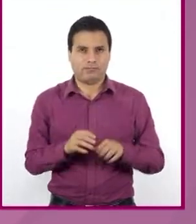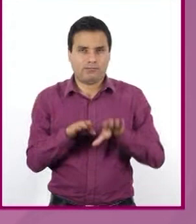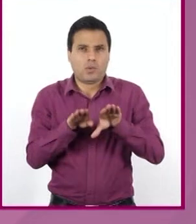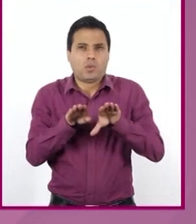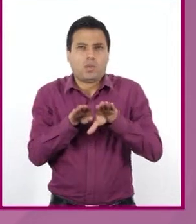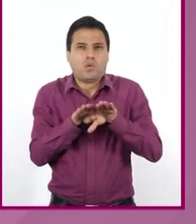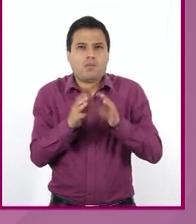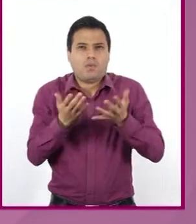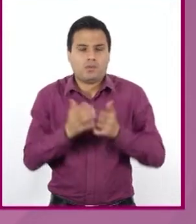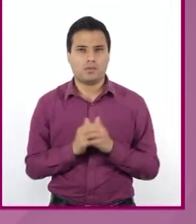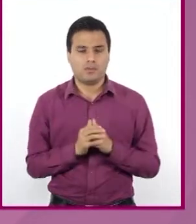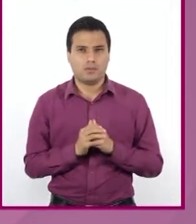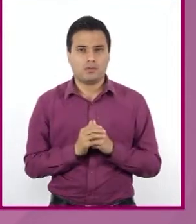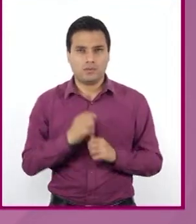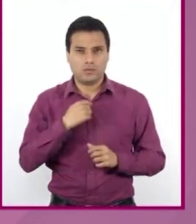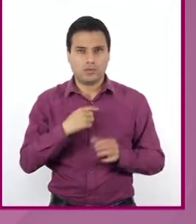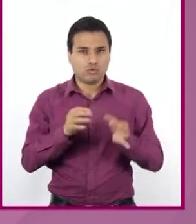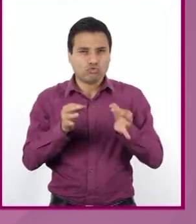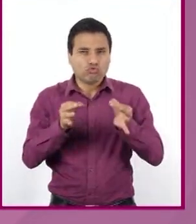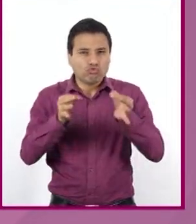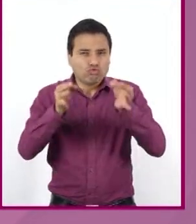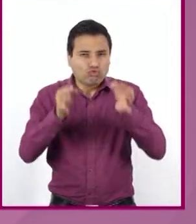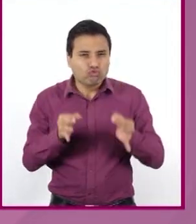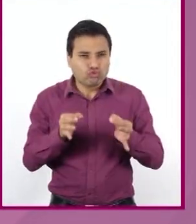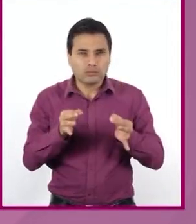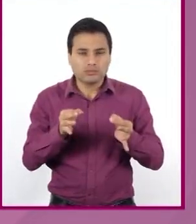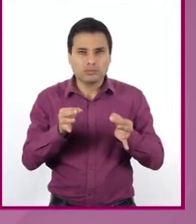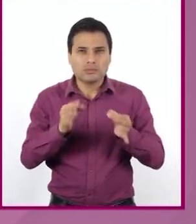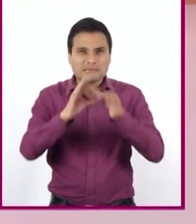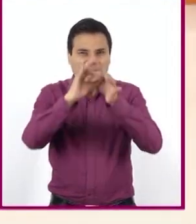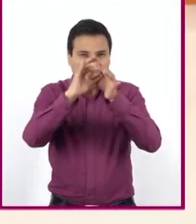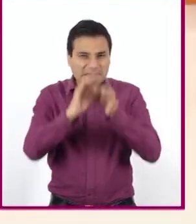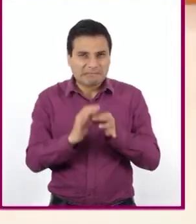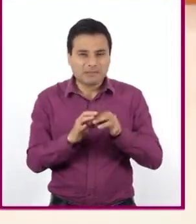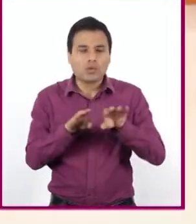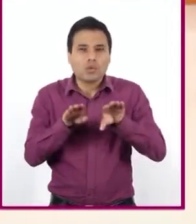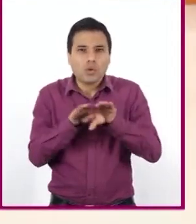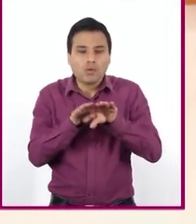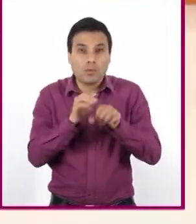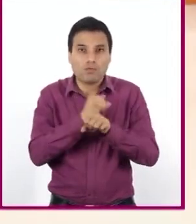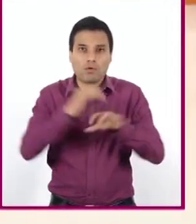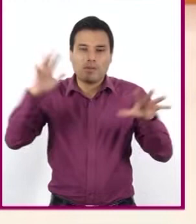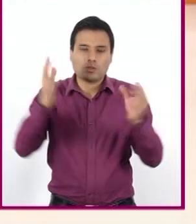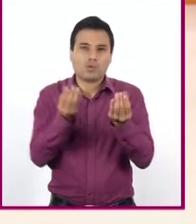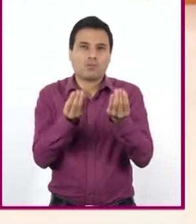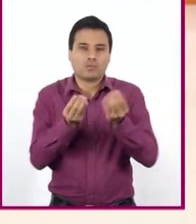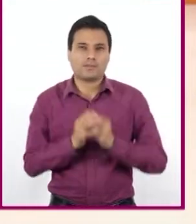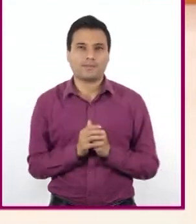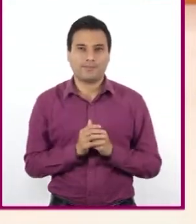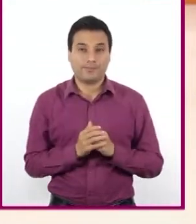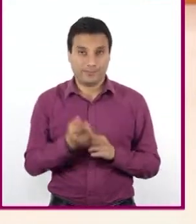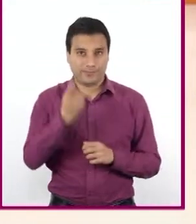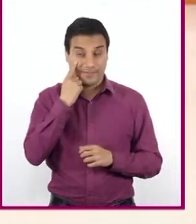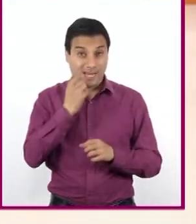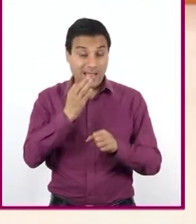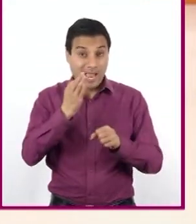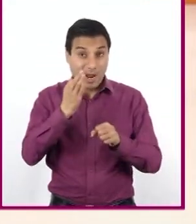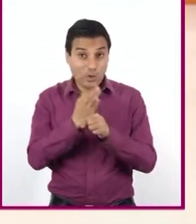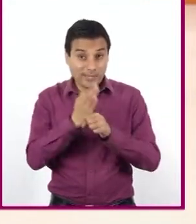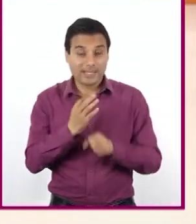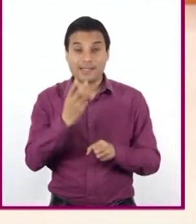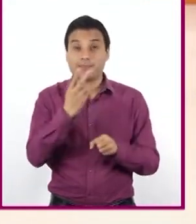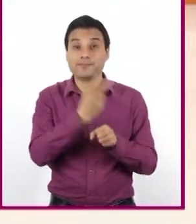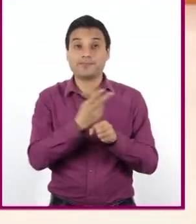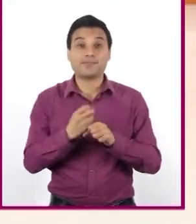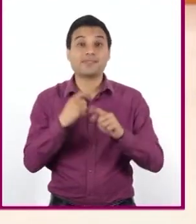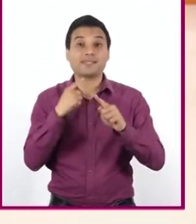orientarnos y no perdernos entre todo ese mar de información? El día de hoy tenemos de invitados